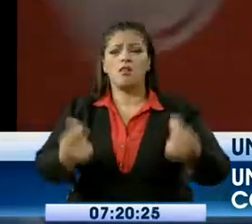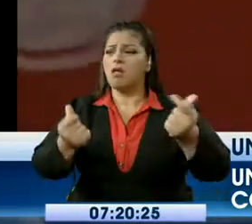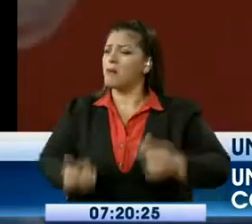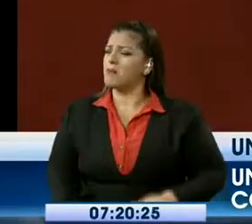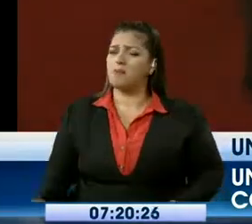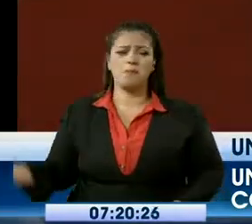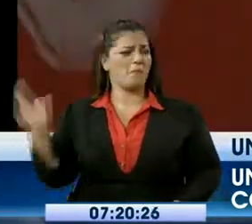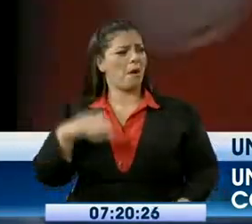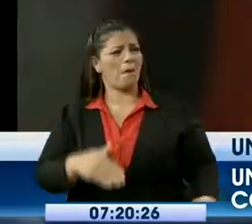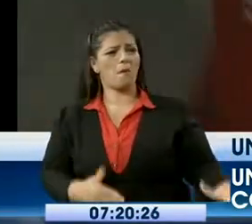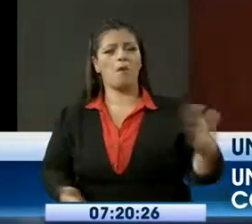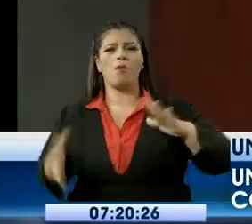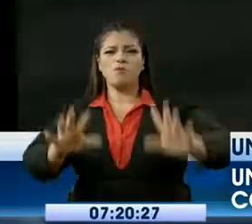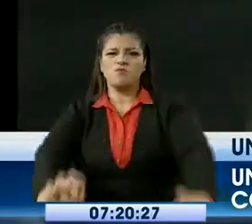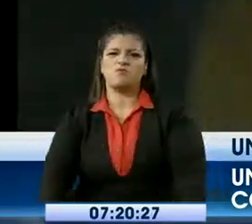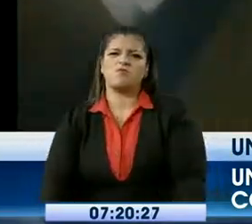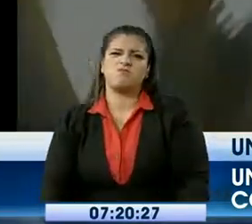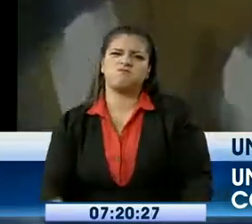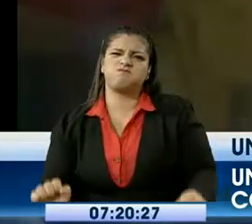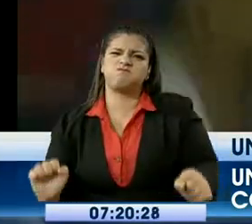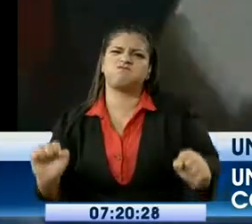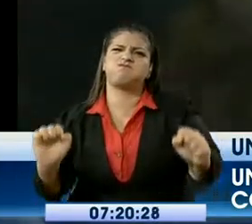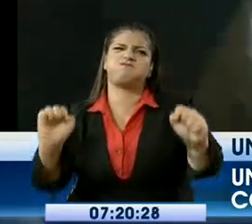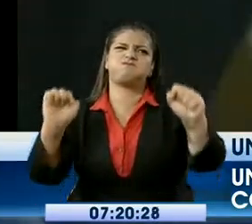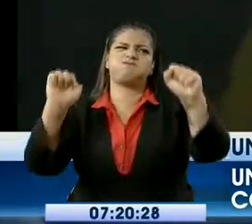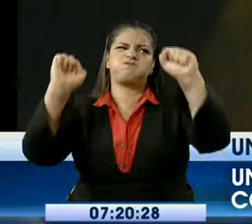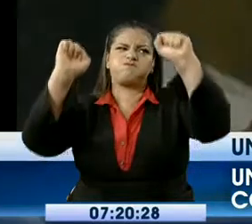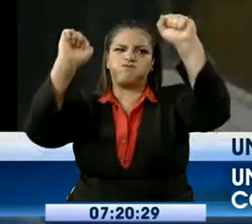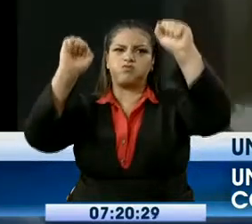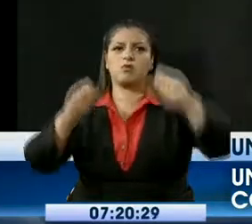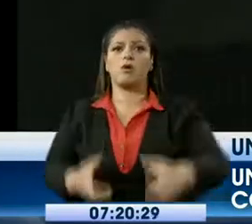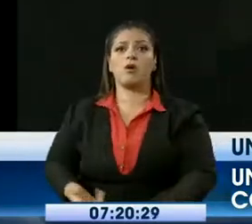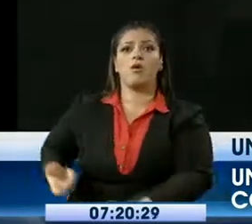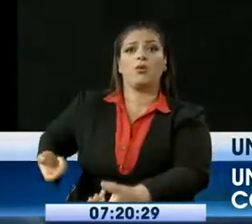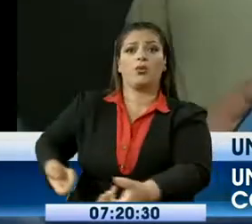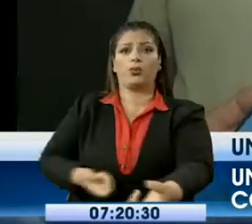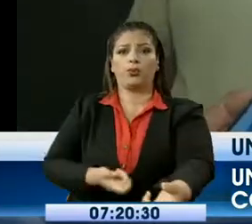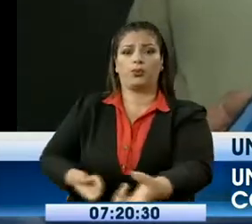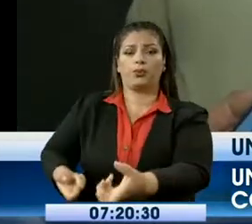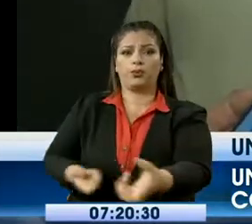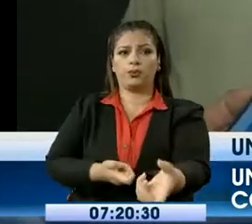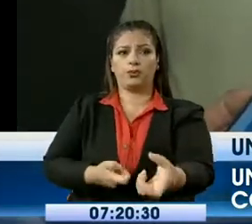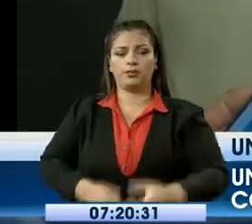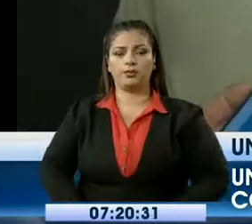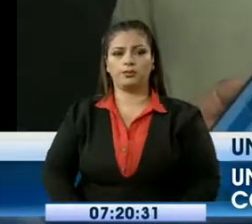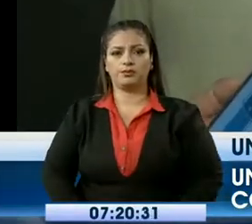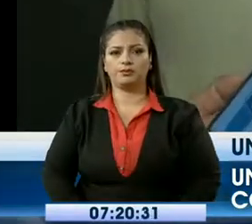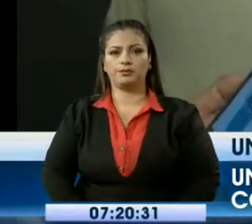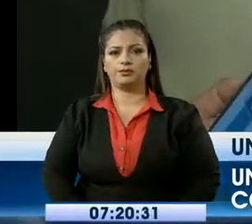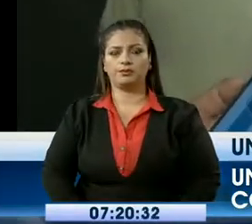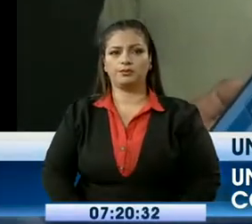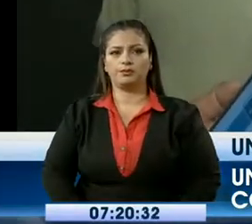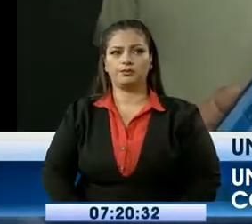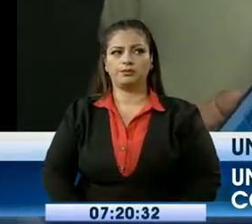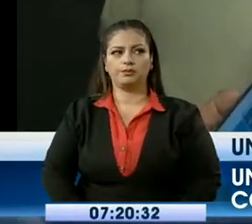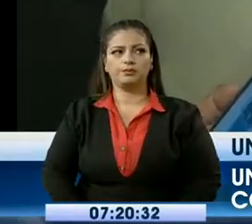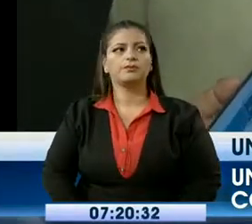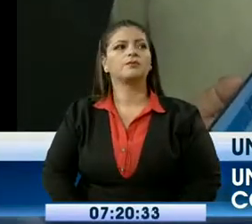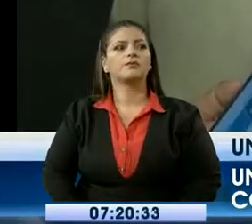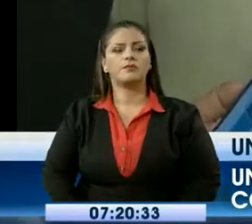con la manguera de agua que tenían hasta que llegue el personal del cuerpo de bomberos estamos recogiendo hablado de los materiales de limpieza